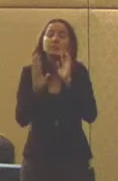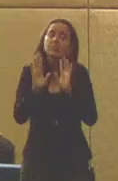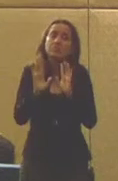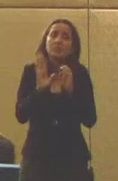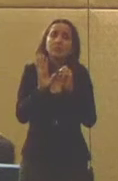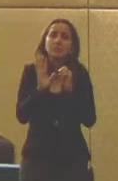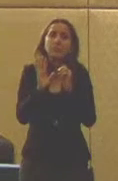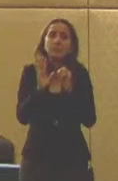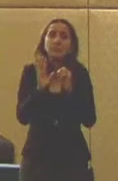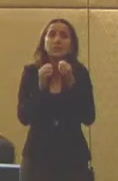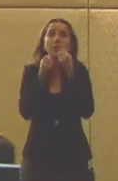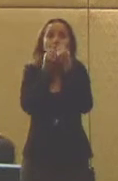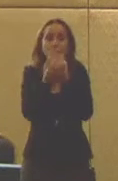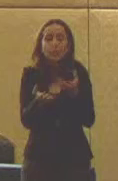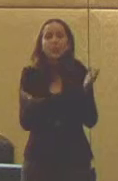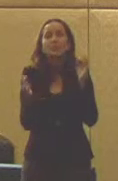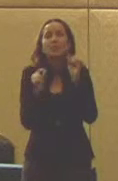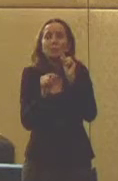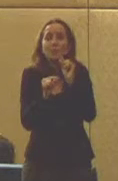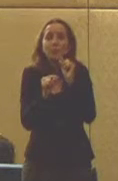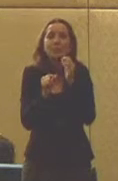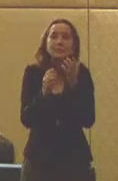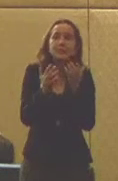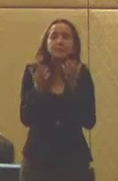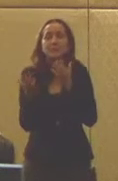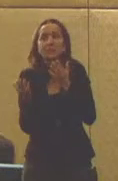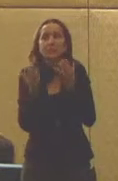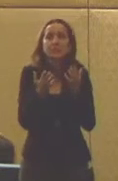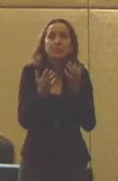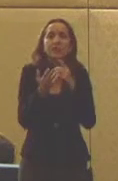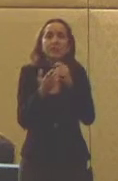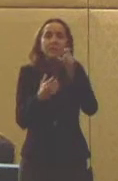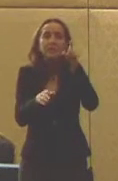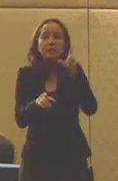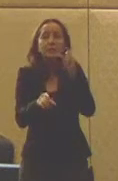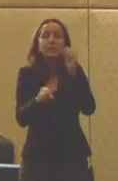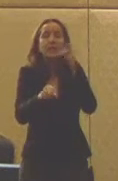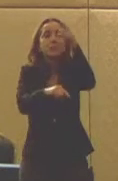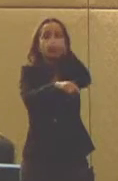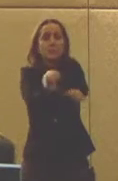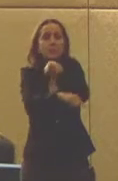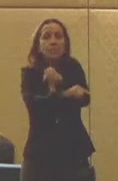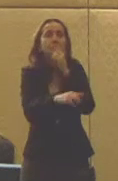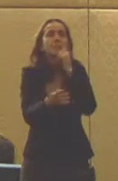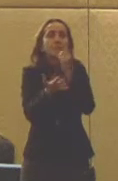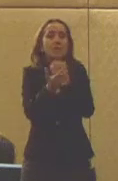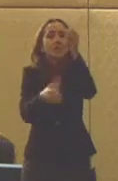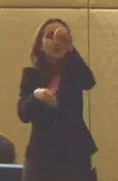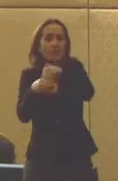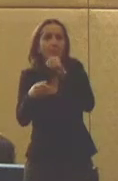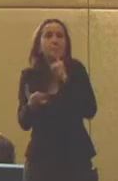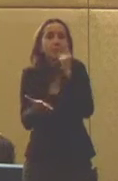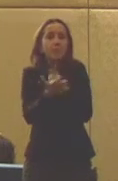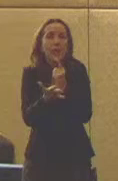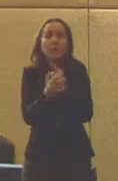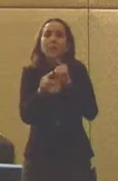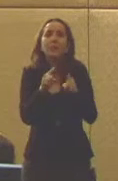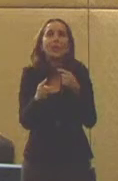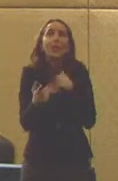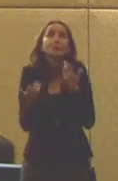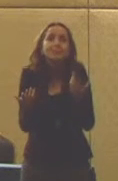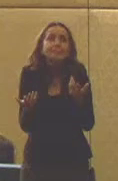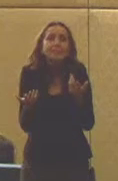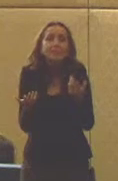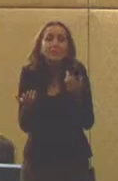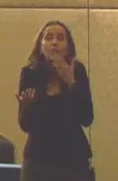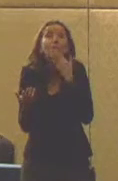que nos muestra que hay un poco como un contrasentido. O sea, tenemos obligatorio incorporar la reducción de riesgo, pero no estamos obligados a identificar el riesgo.